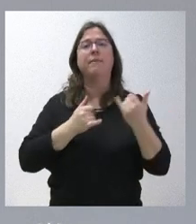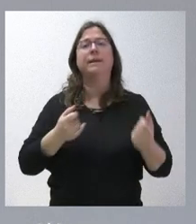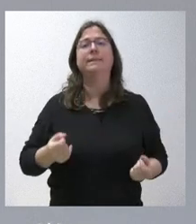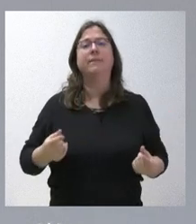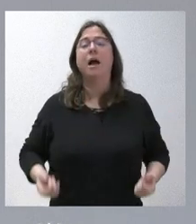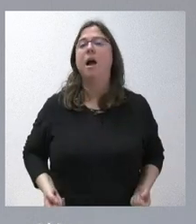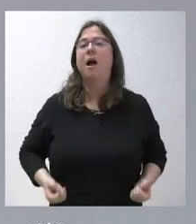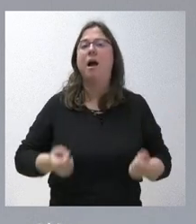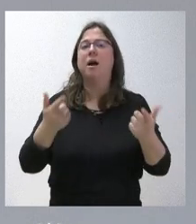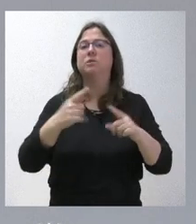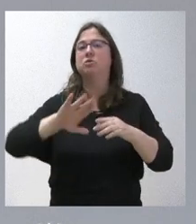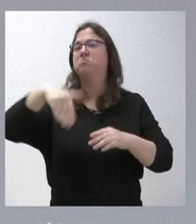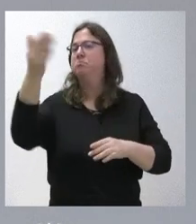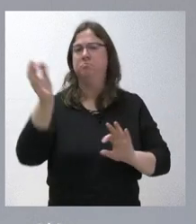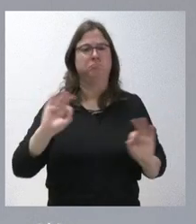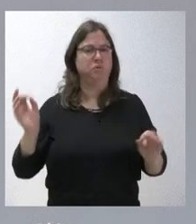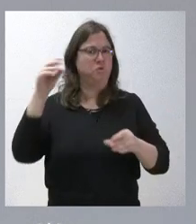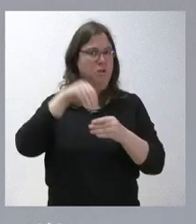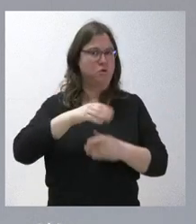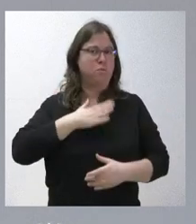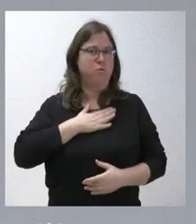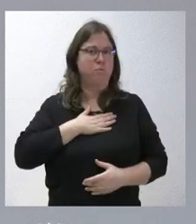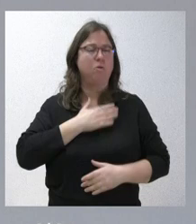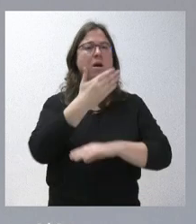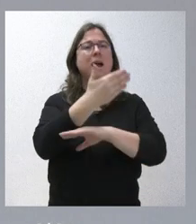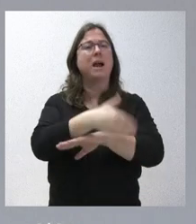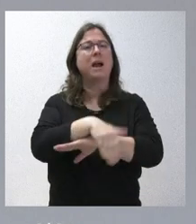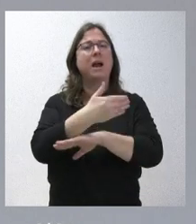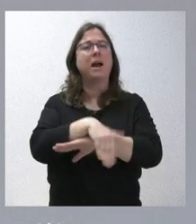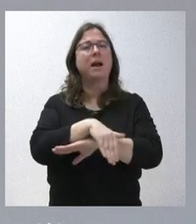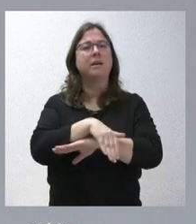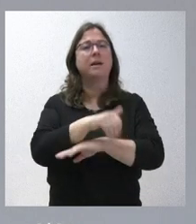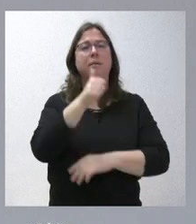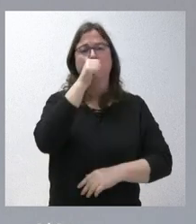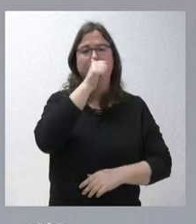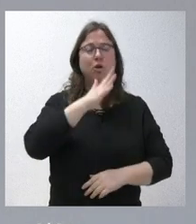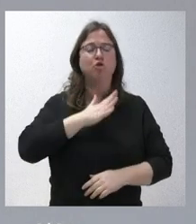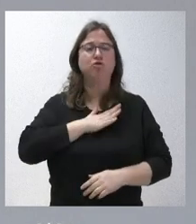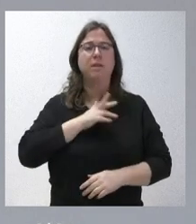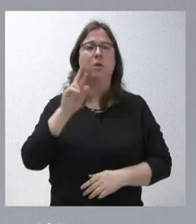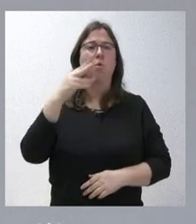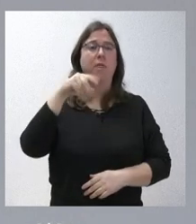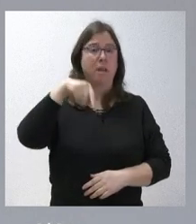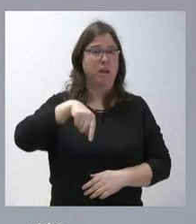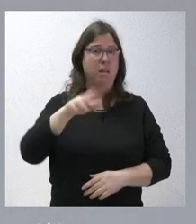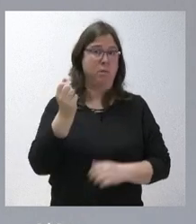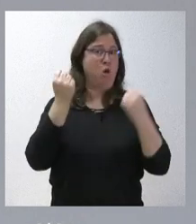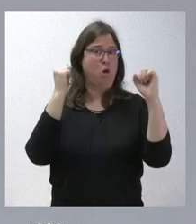coste externo a ese elemento en la calle vinos de rueda aquí en covaresa